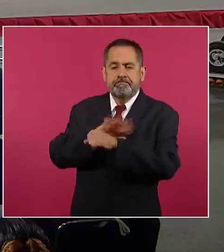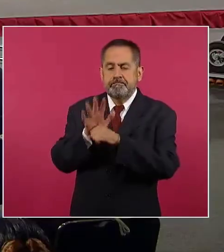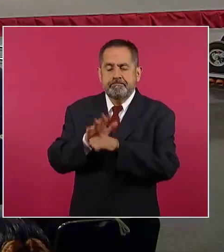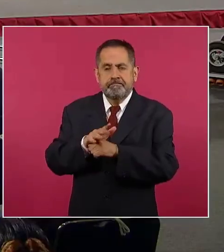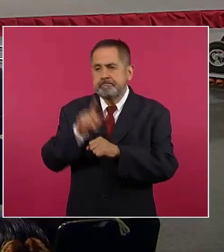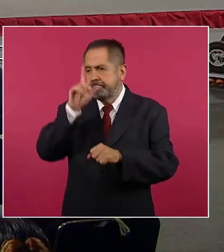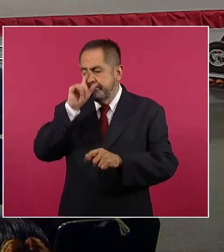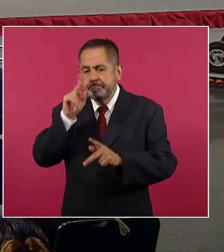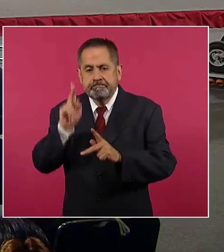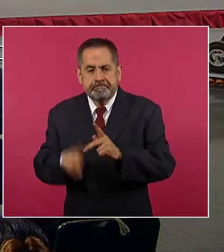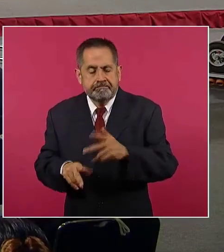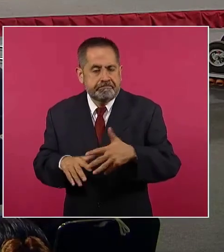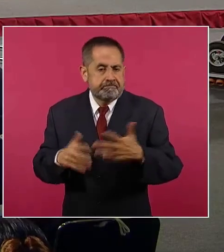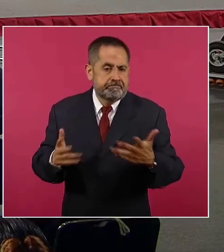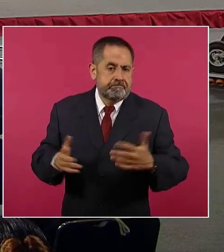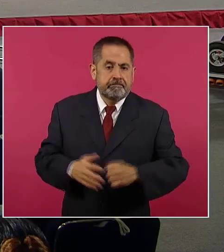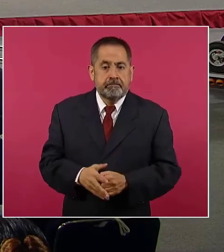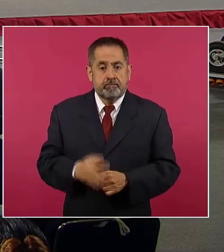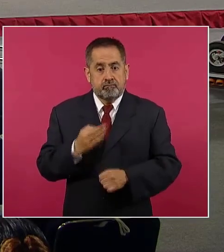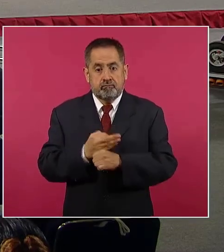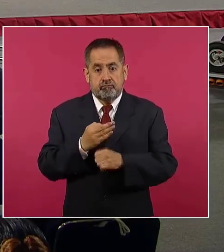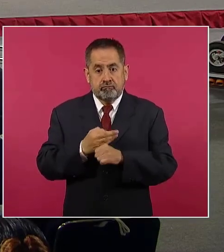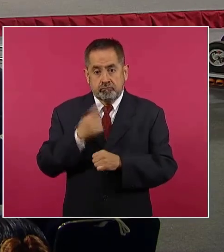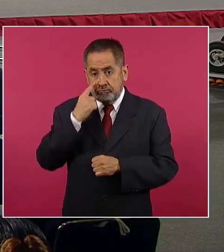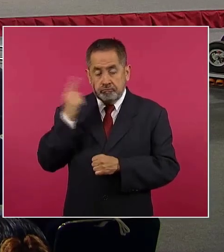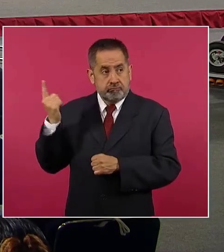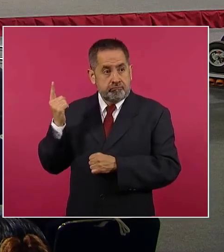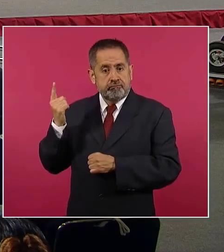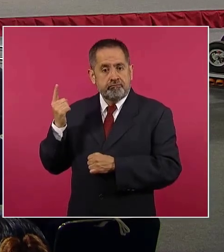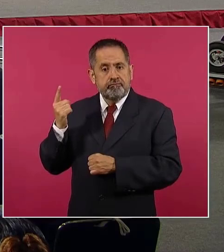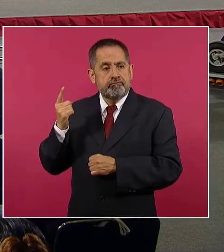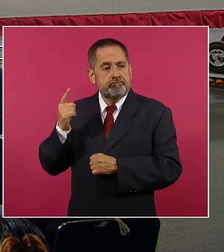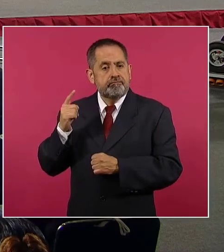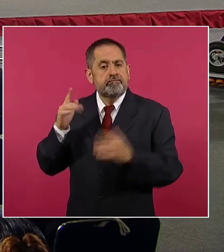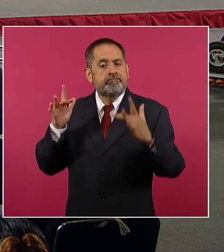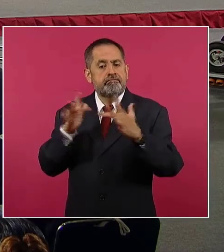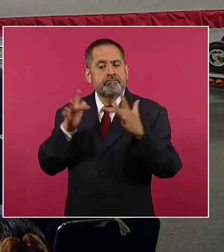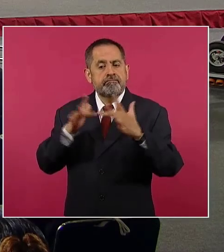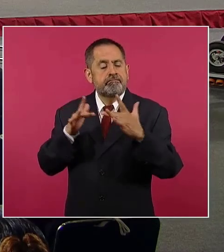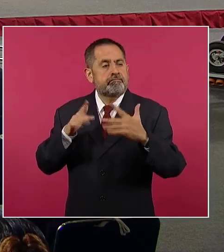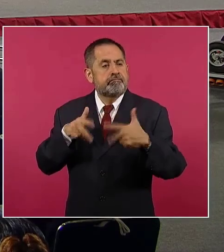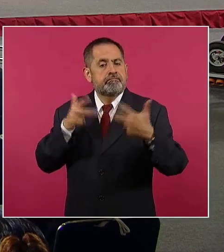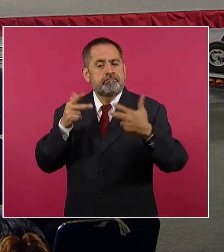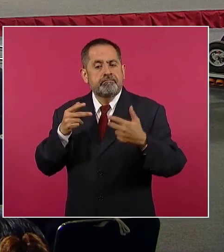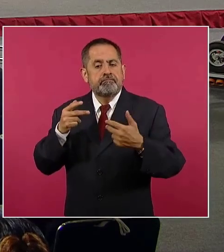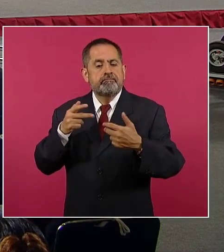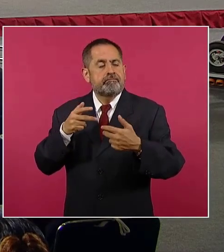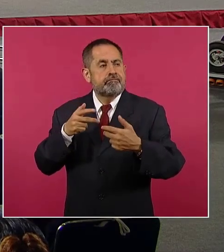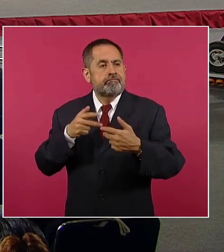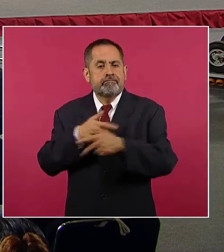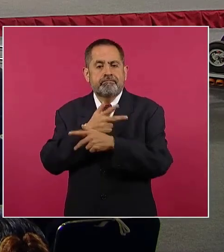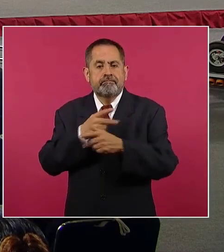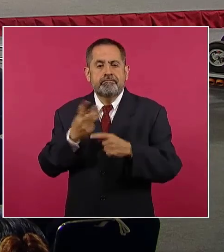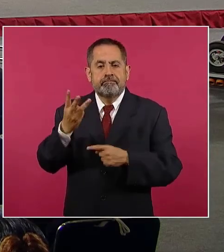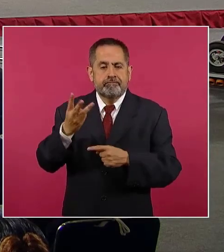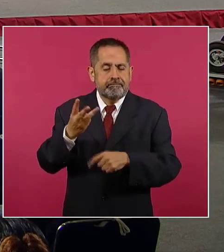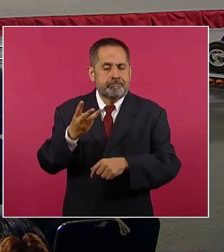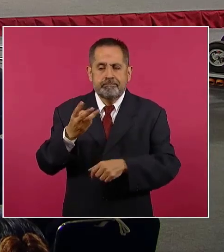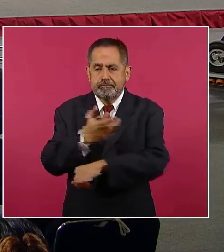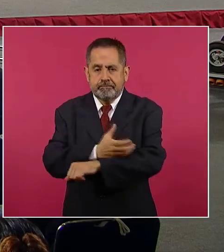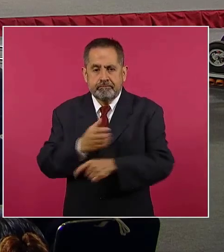Ahorita tenemos, vamos a tener enlazados a tres compañeros Que es Ciudad de México,